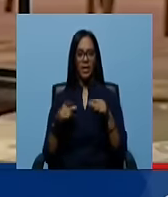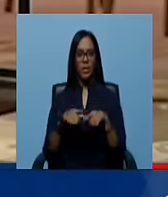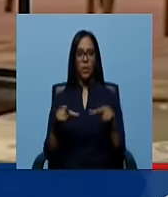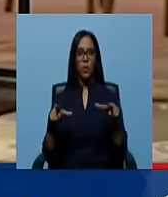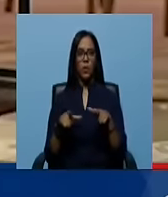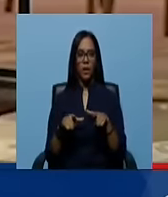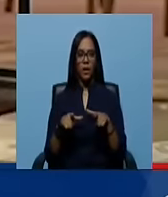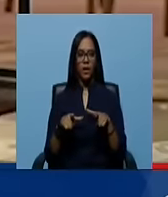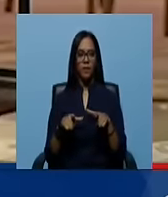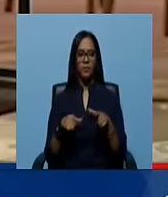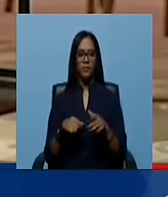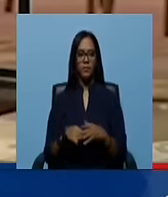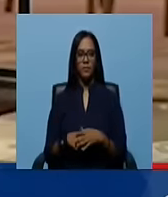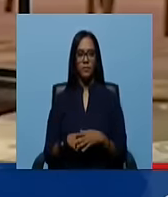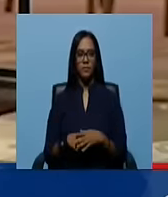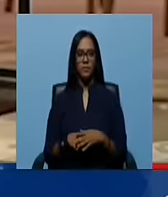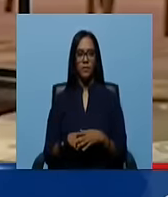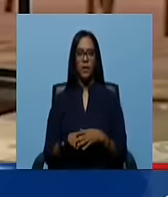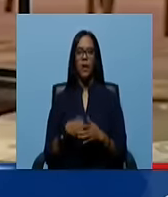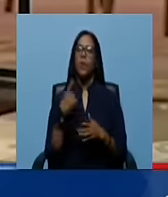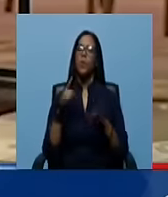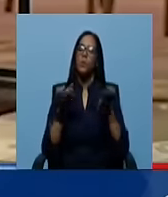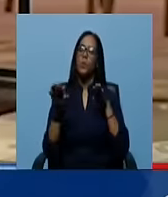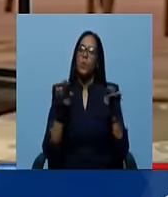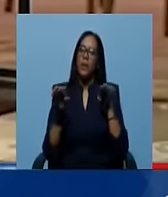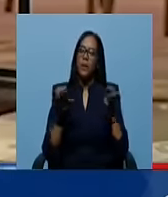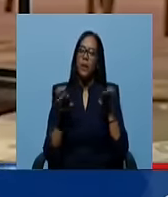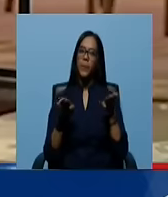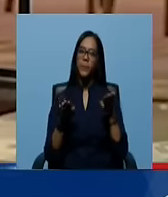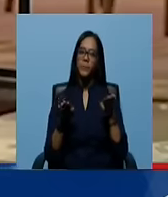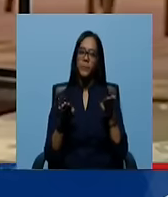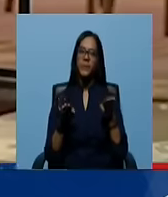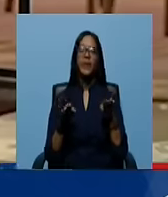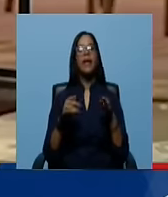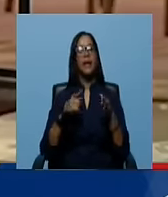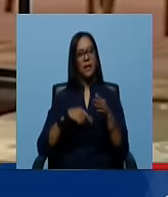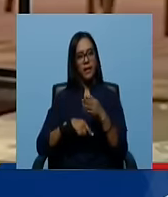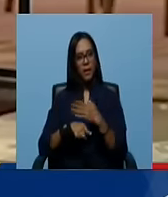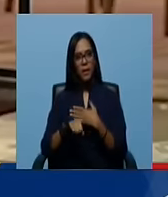y regiones. Un turismo que vaya